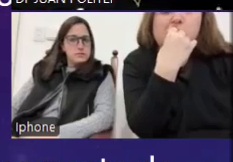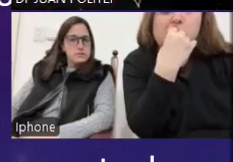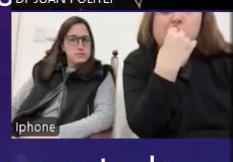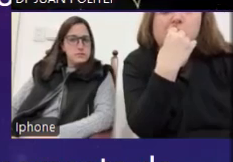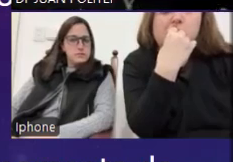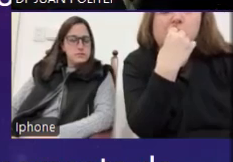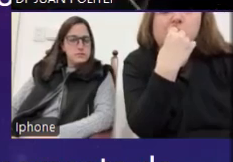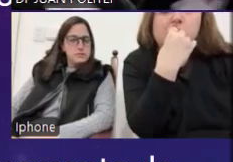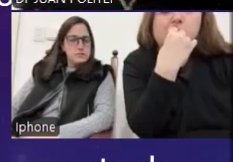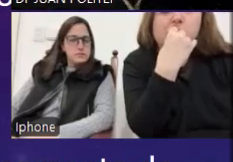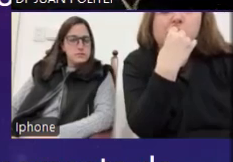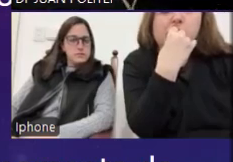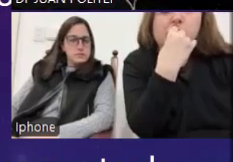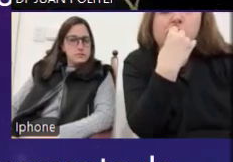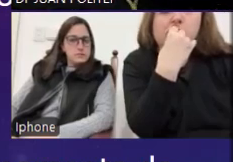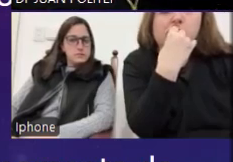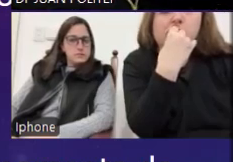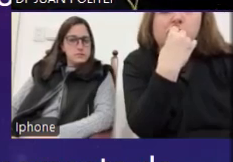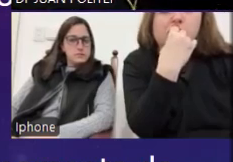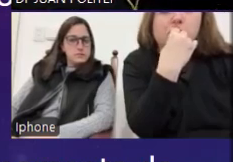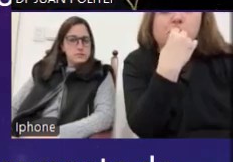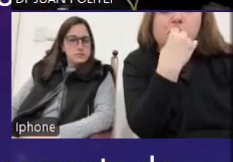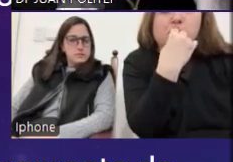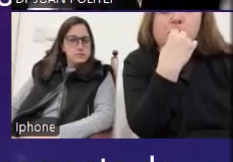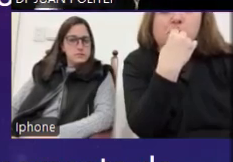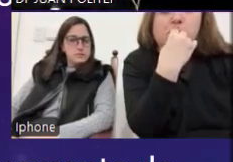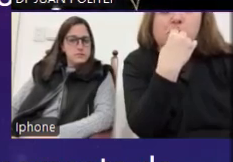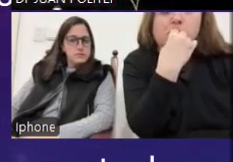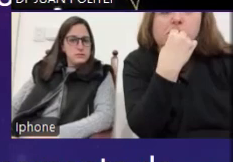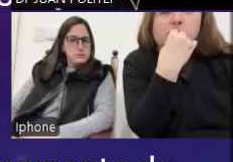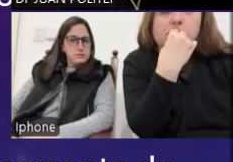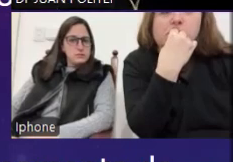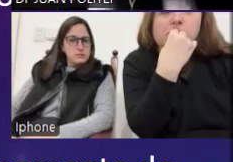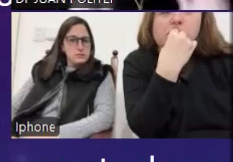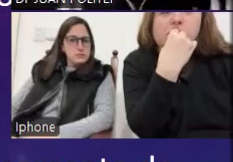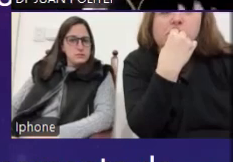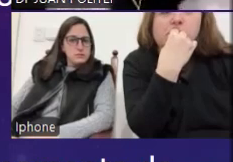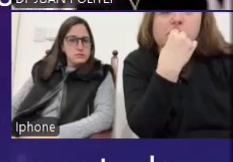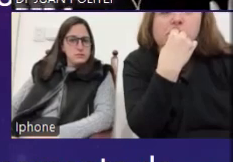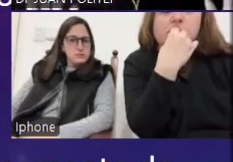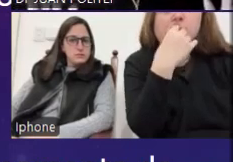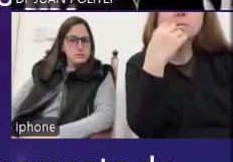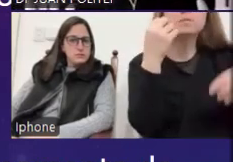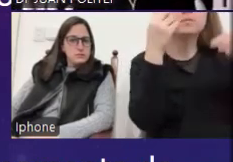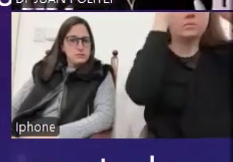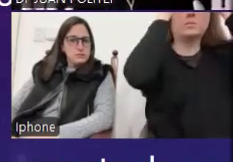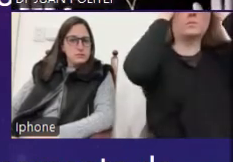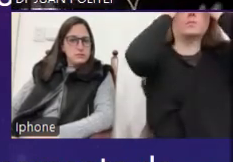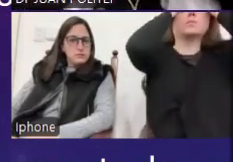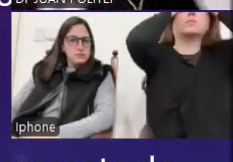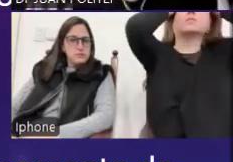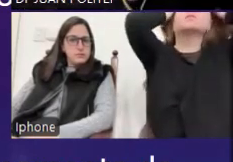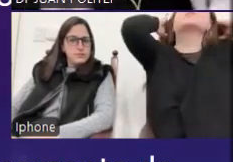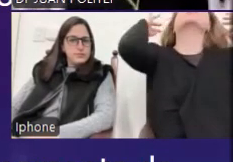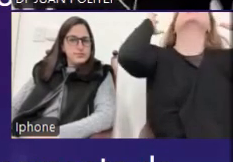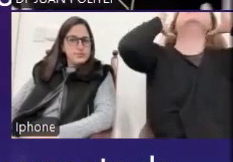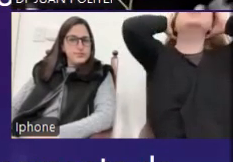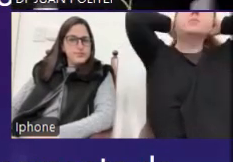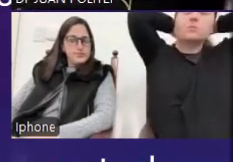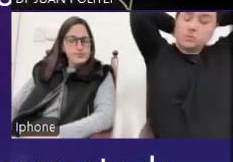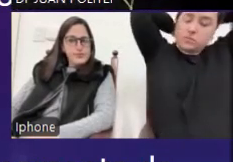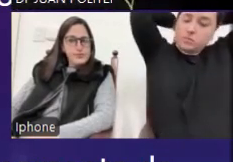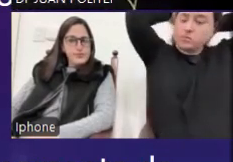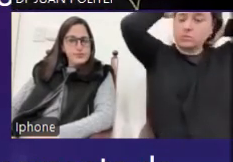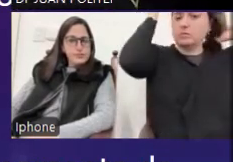¿Sí? No es para todos los pacientes. Primero, para mayores a 18 años. Como todos los